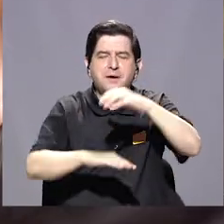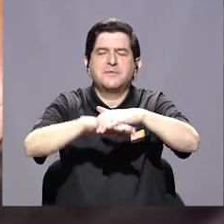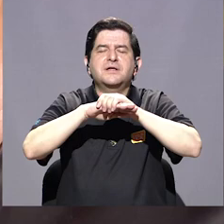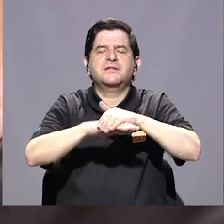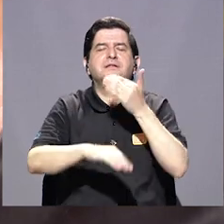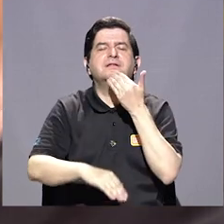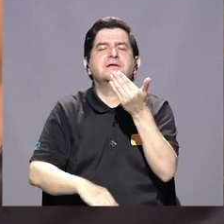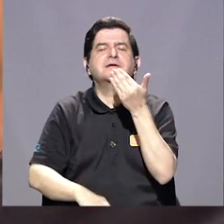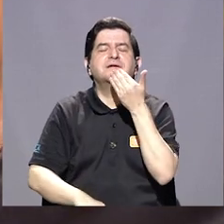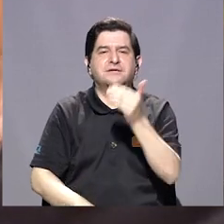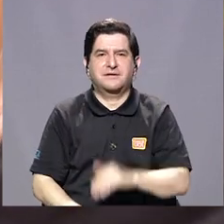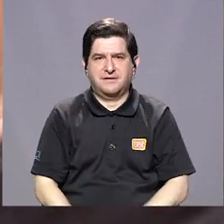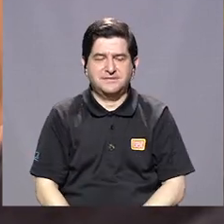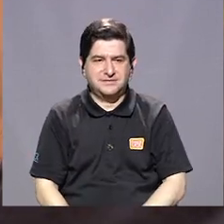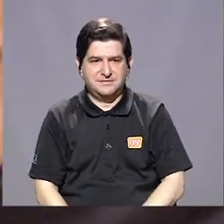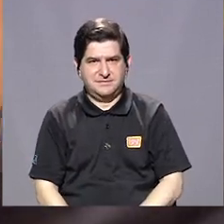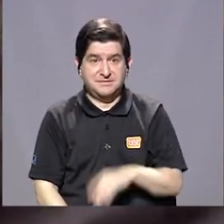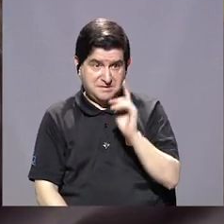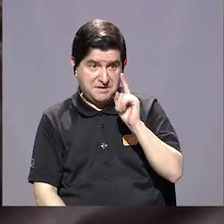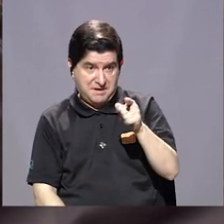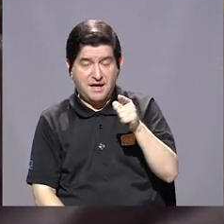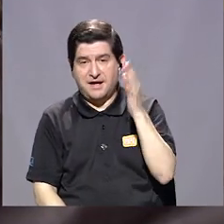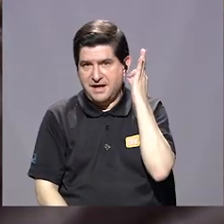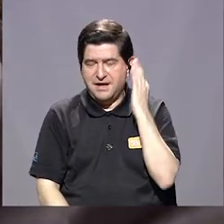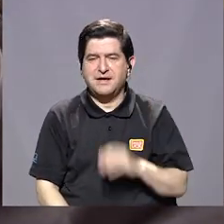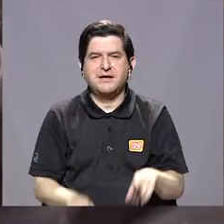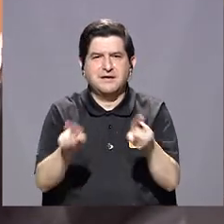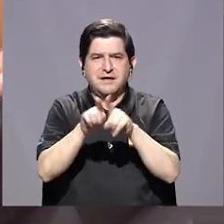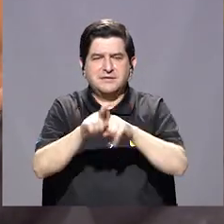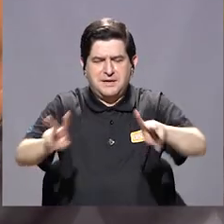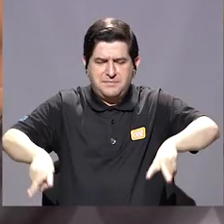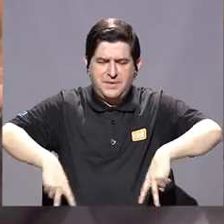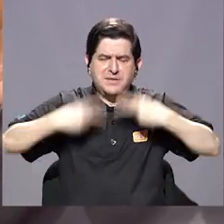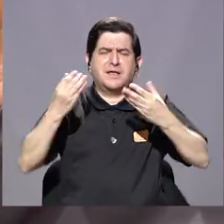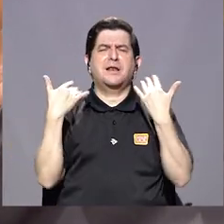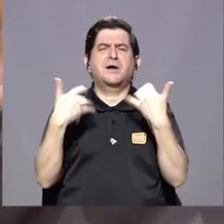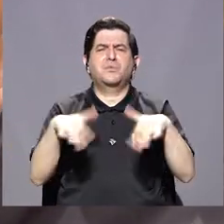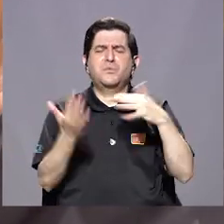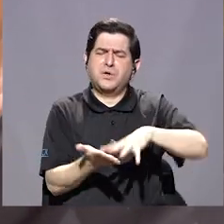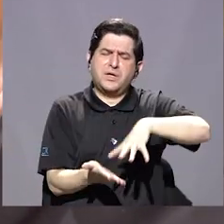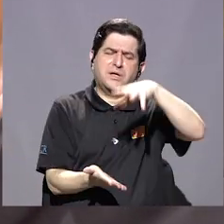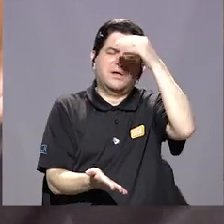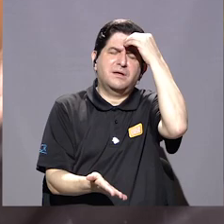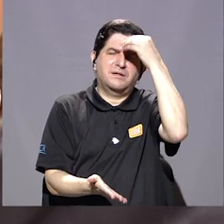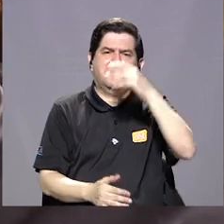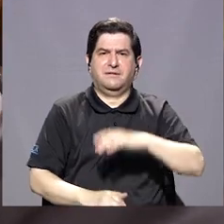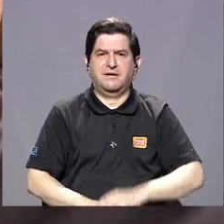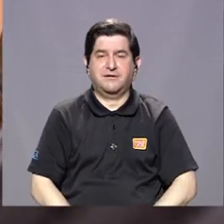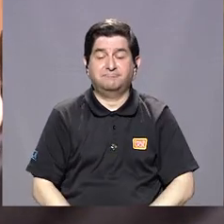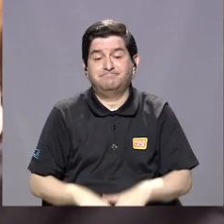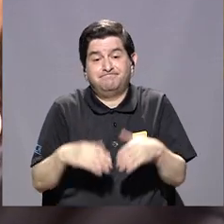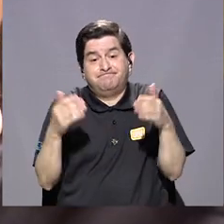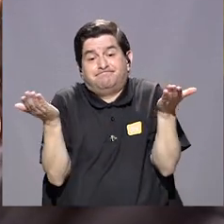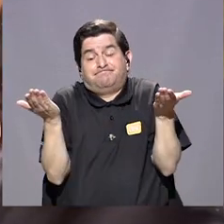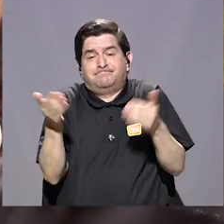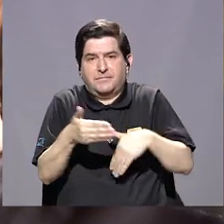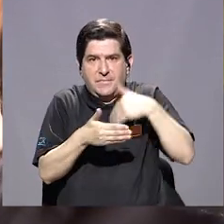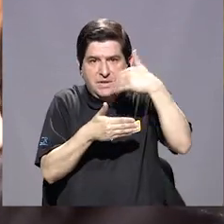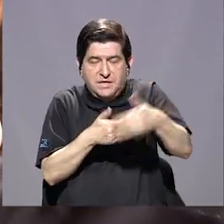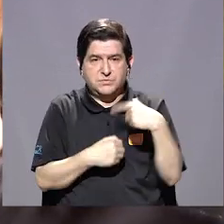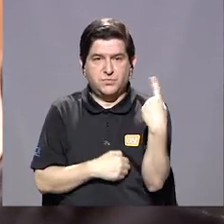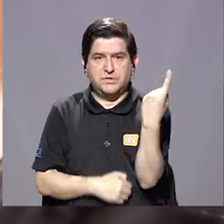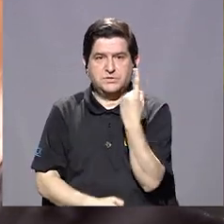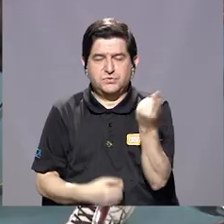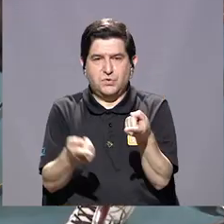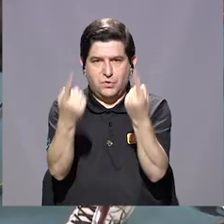a ellas, aprendí también de la vida un montón gracias a ellas y de ahí. Después solo tocó venir